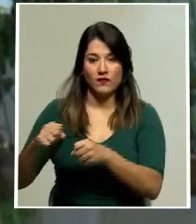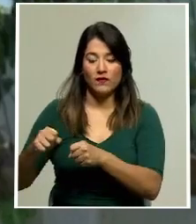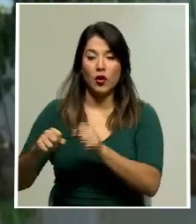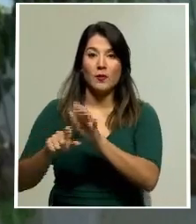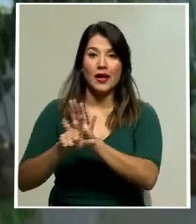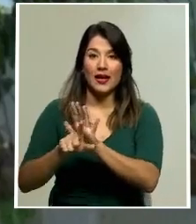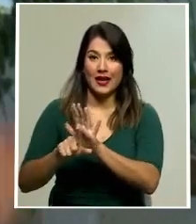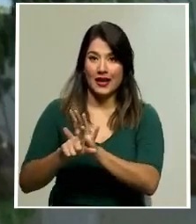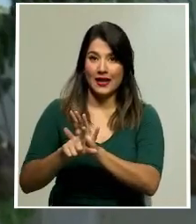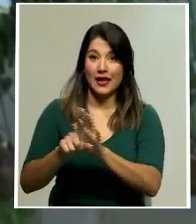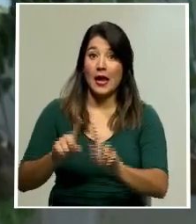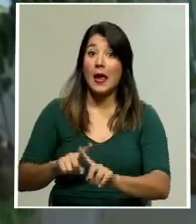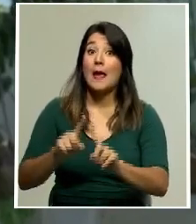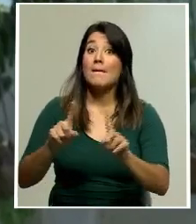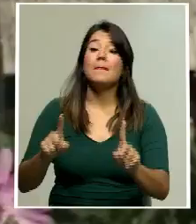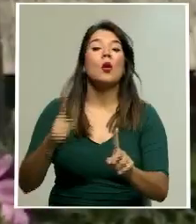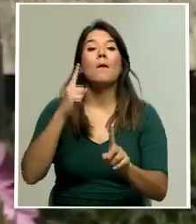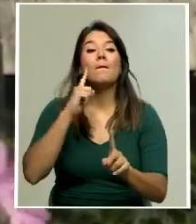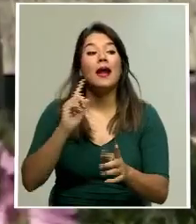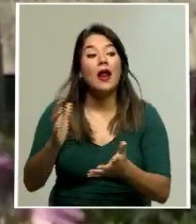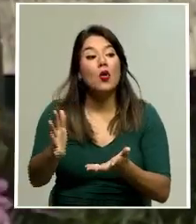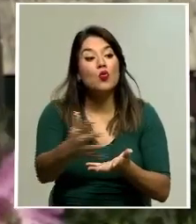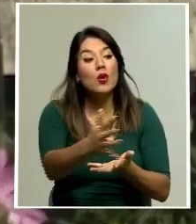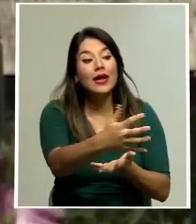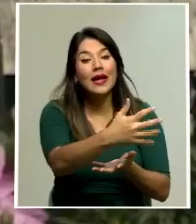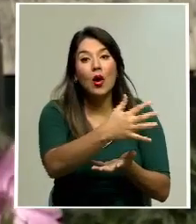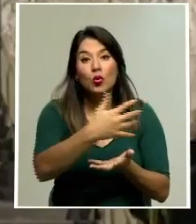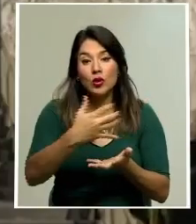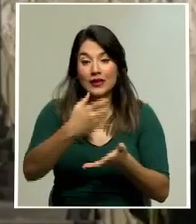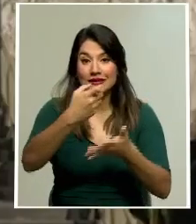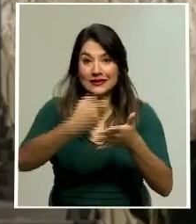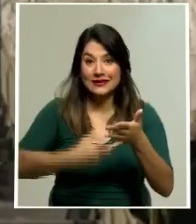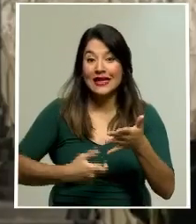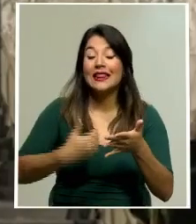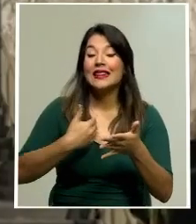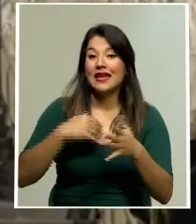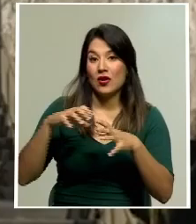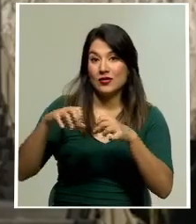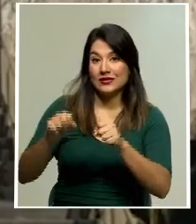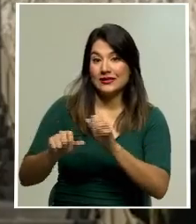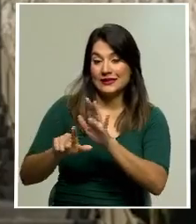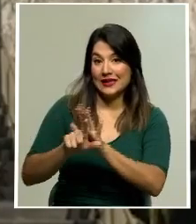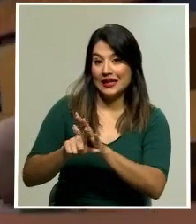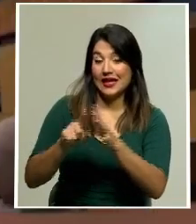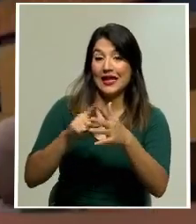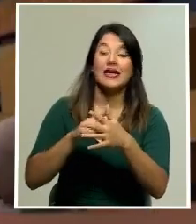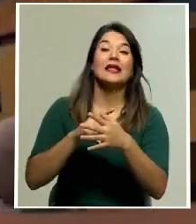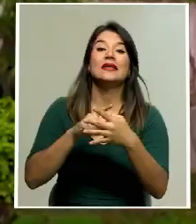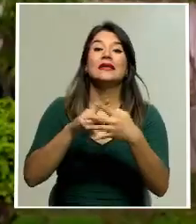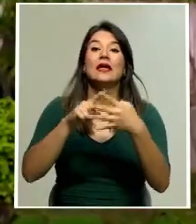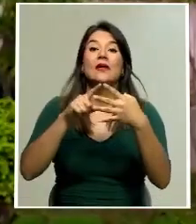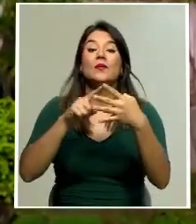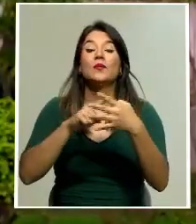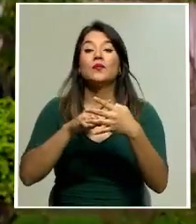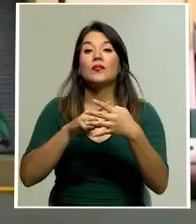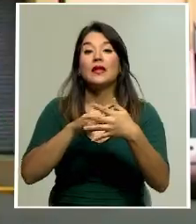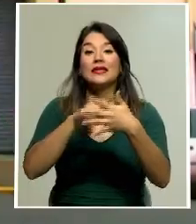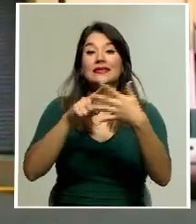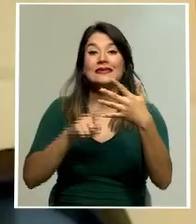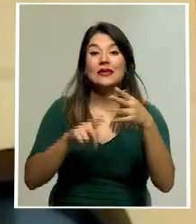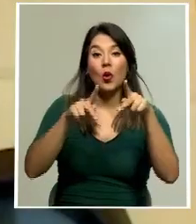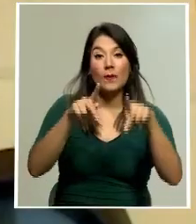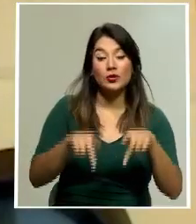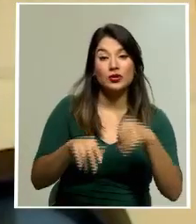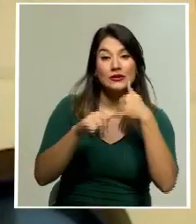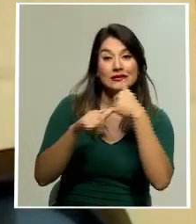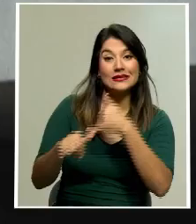tributos existe reserva de ley. Los magistrados denunciados son Fernando Castillo, Luis Fernando Salazar, Jorge Araya, Ana María Garro y José